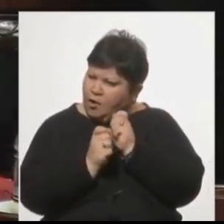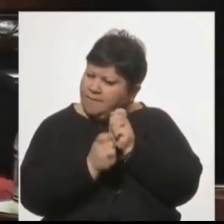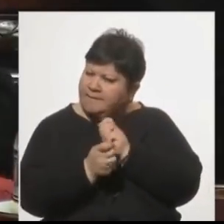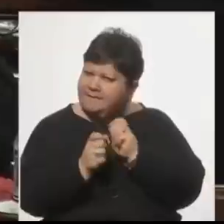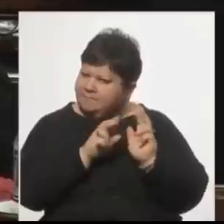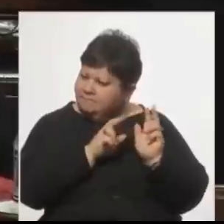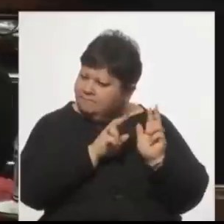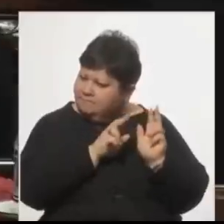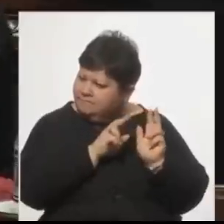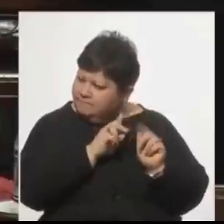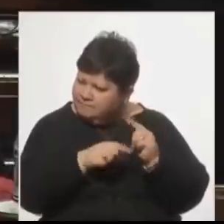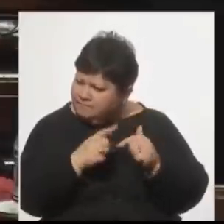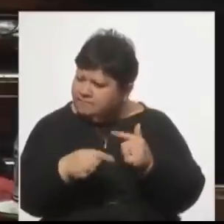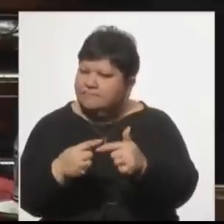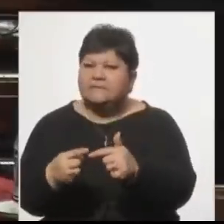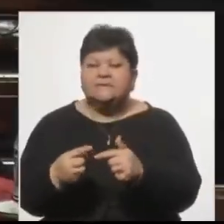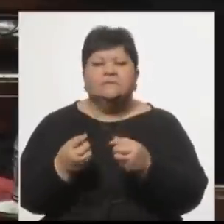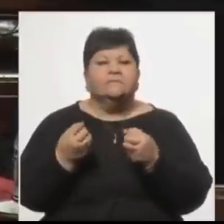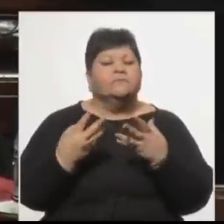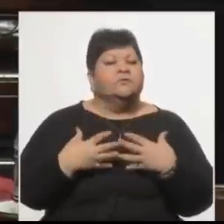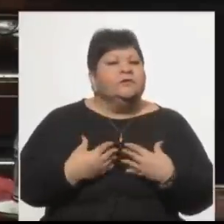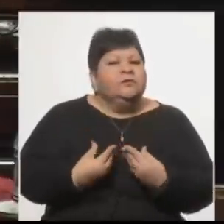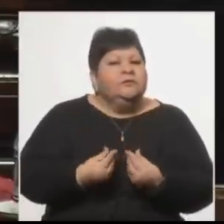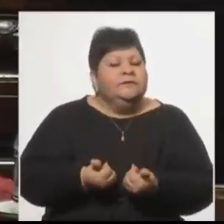constantemente reformistas, porque siento que